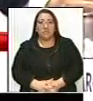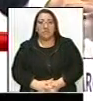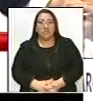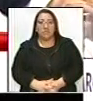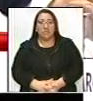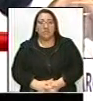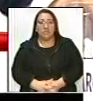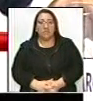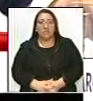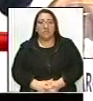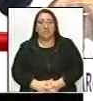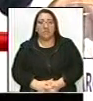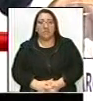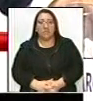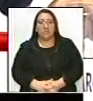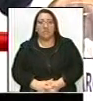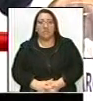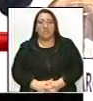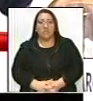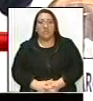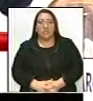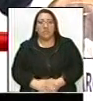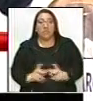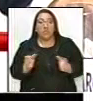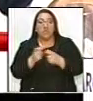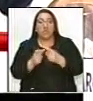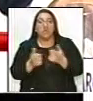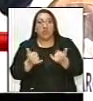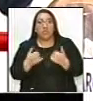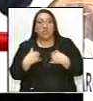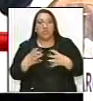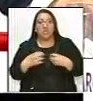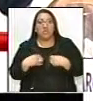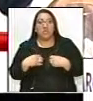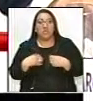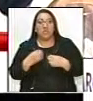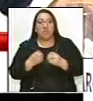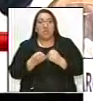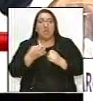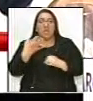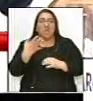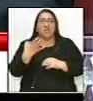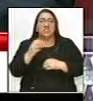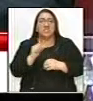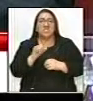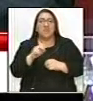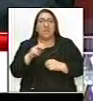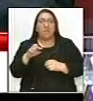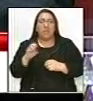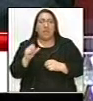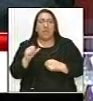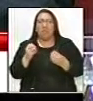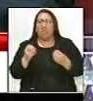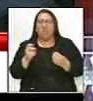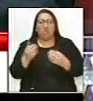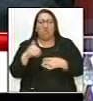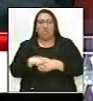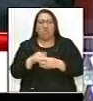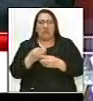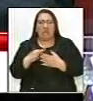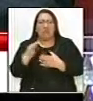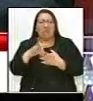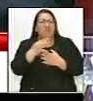Congresista, nosotros acá lo aceptamos ahora con mayoría simple. ¿Por qué tendríamos que poner una votación calificada